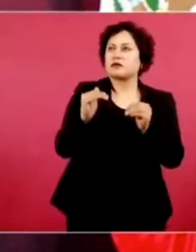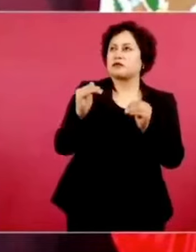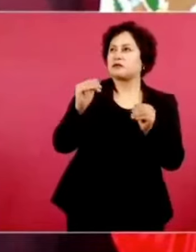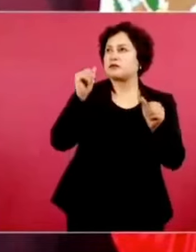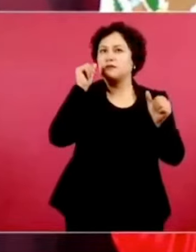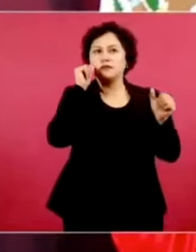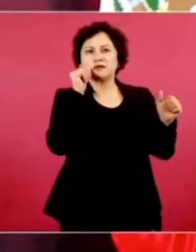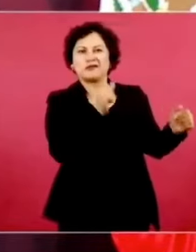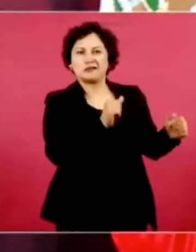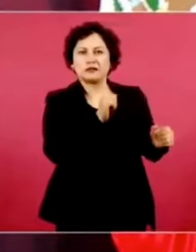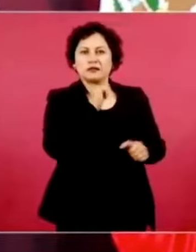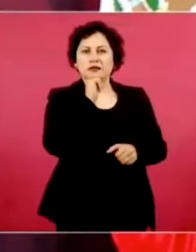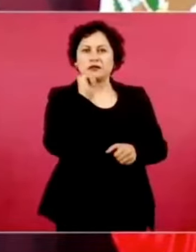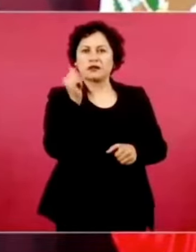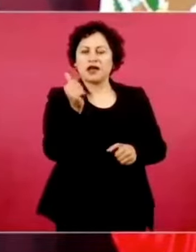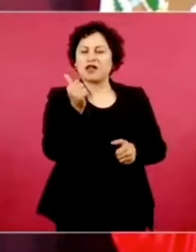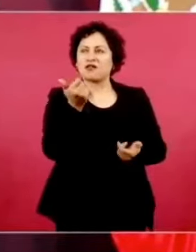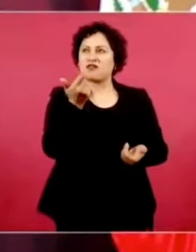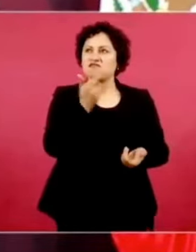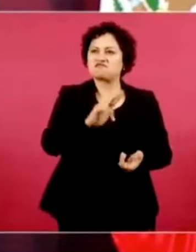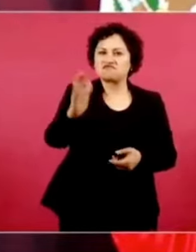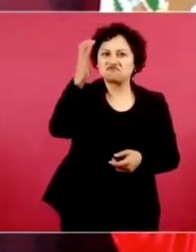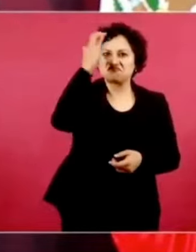Y ahora